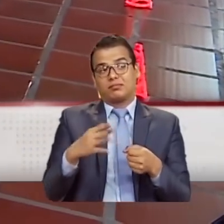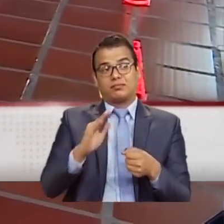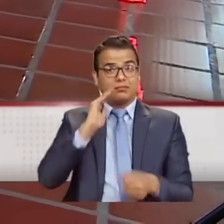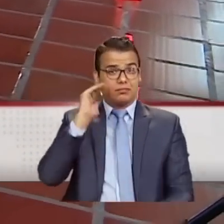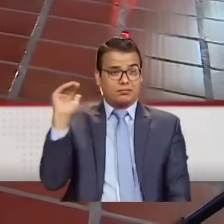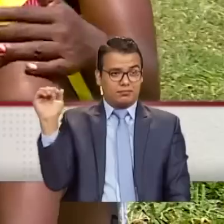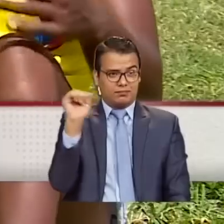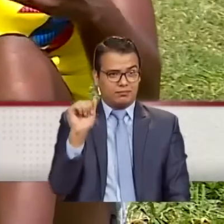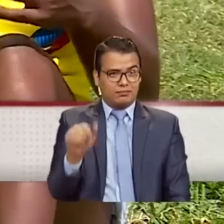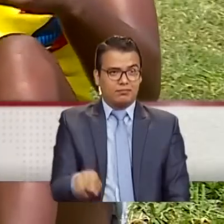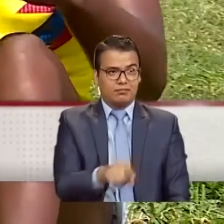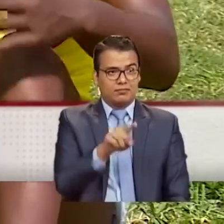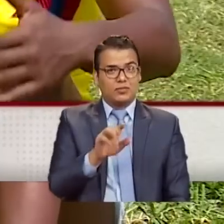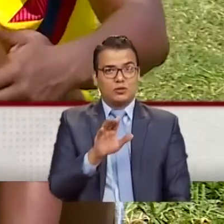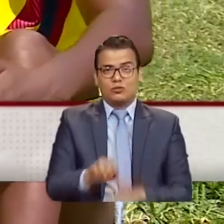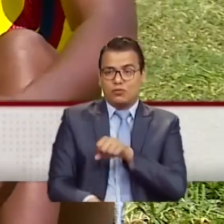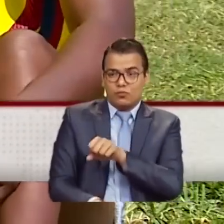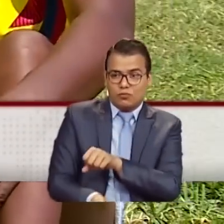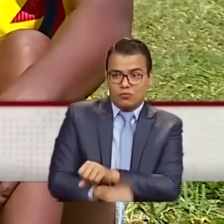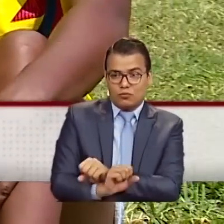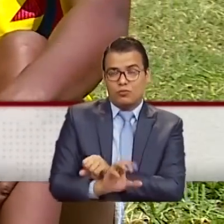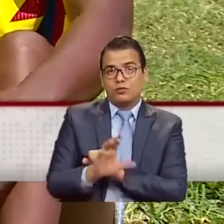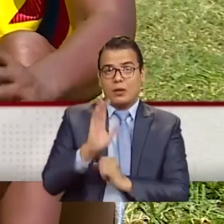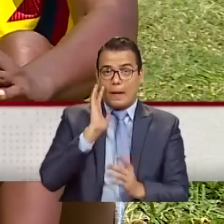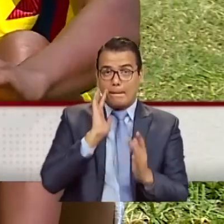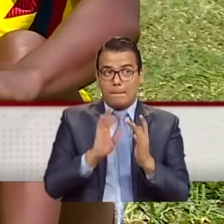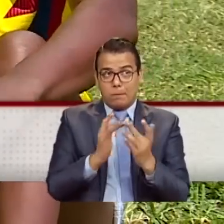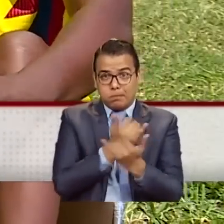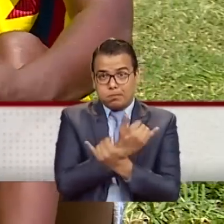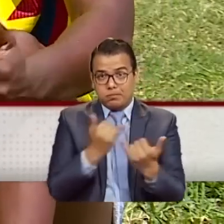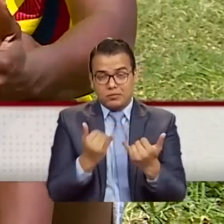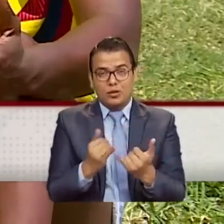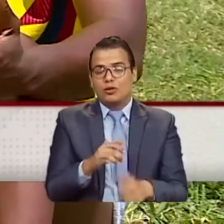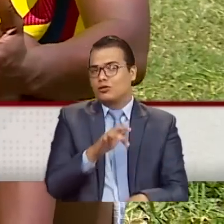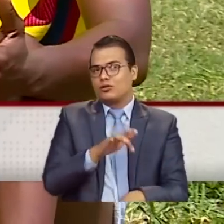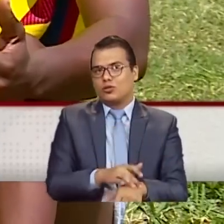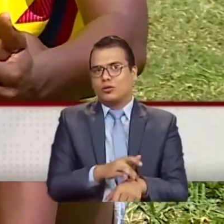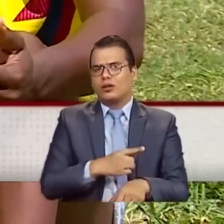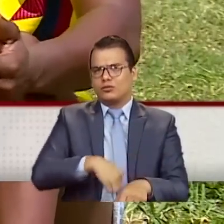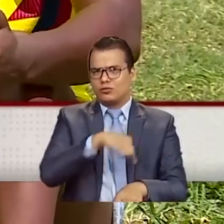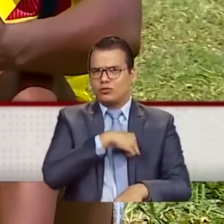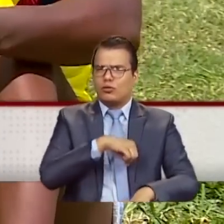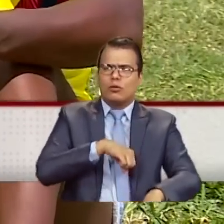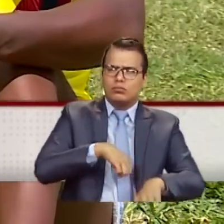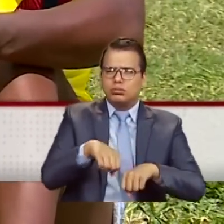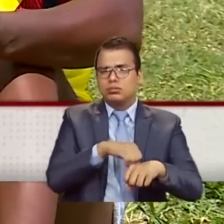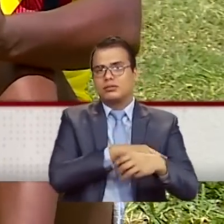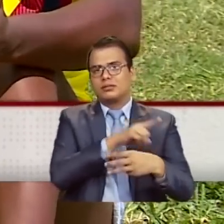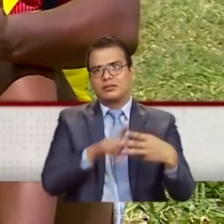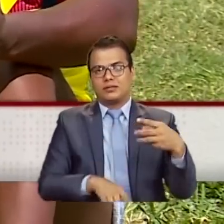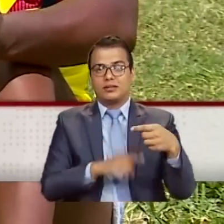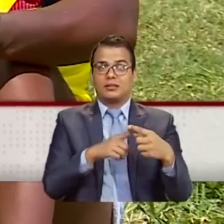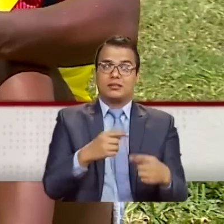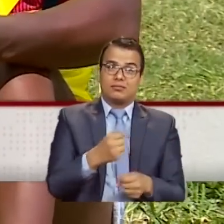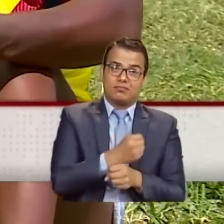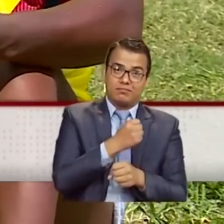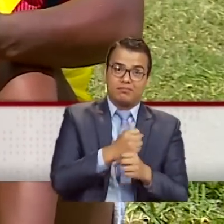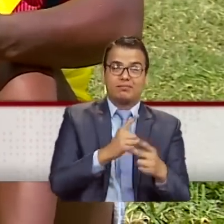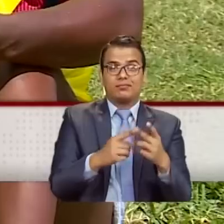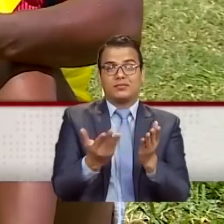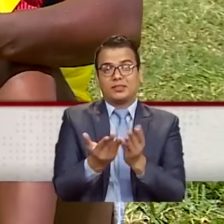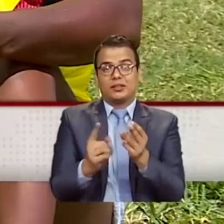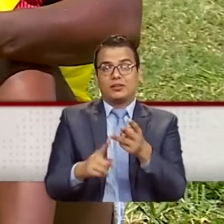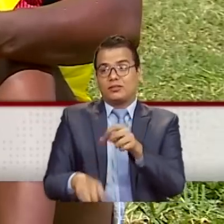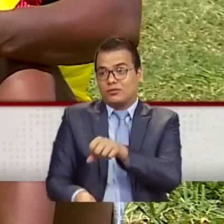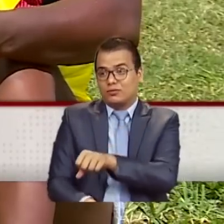mujer futbolista en este momento nos toca hacer tres cosas. Trabajar, estudiar, jugar